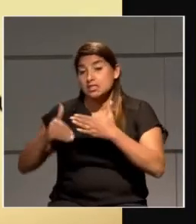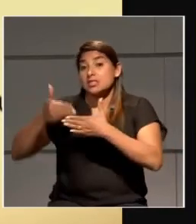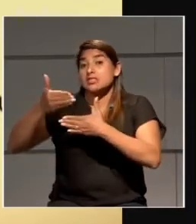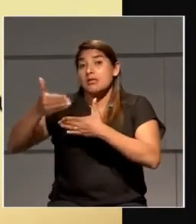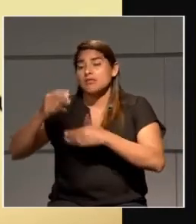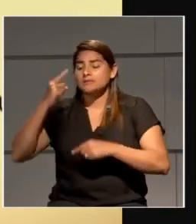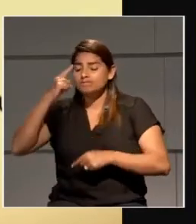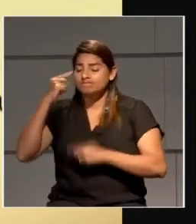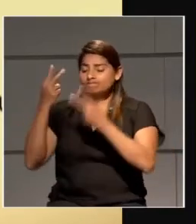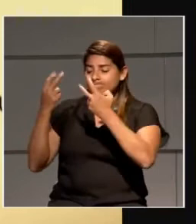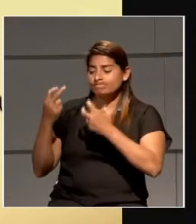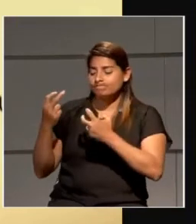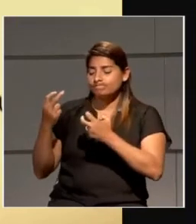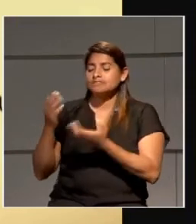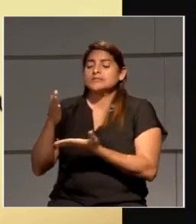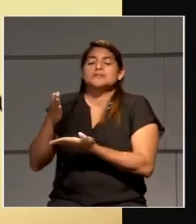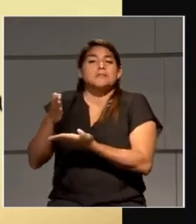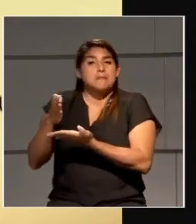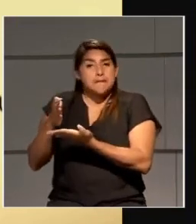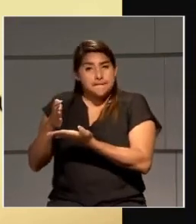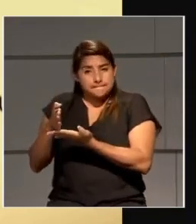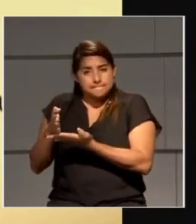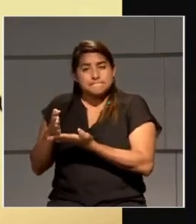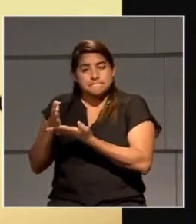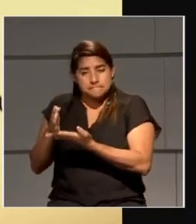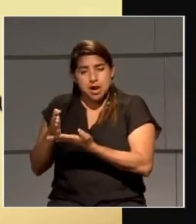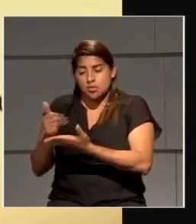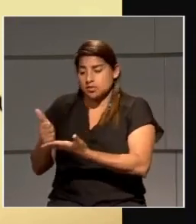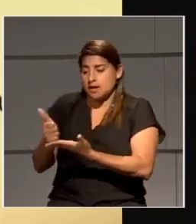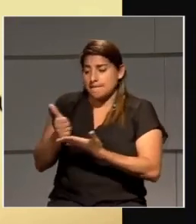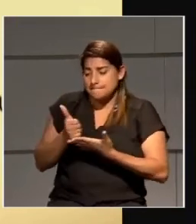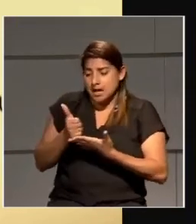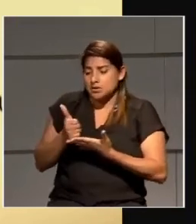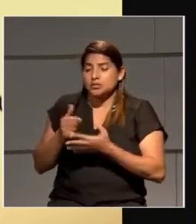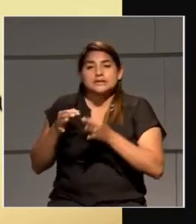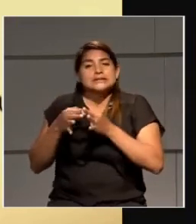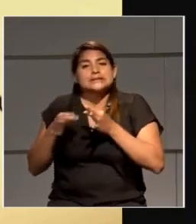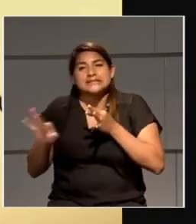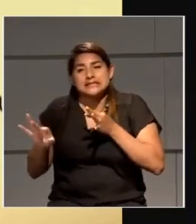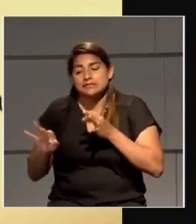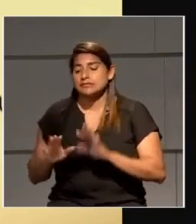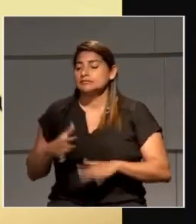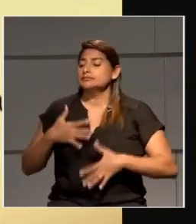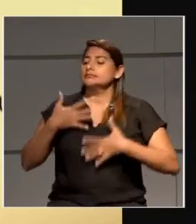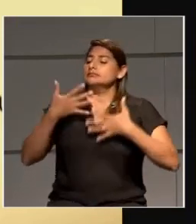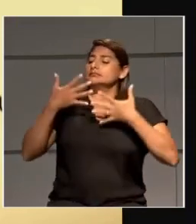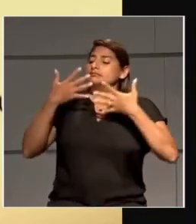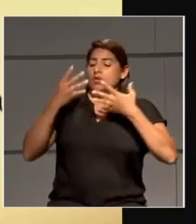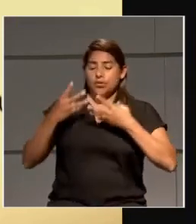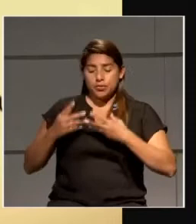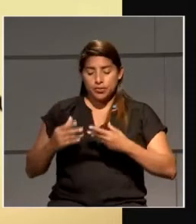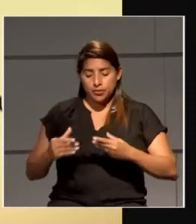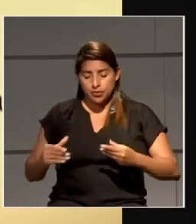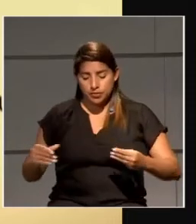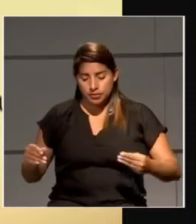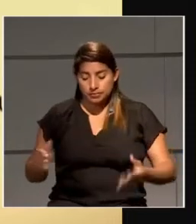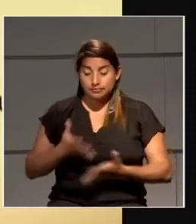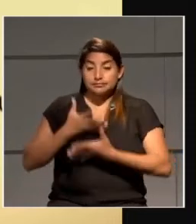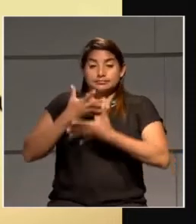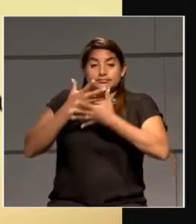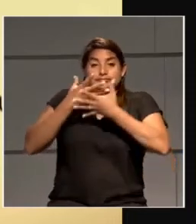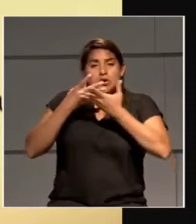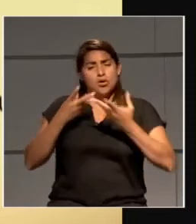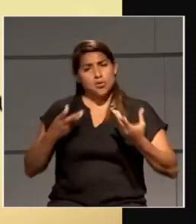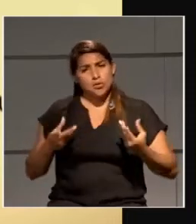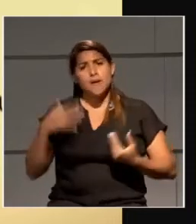veces necesitamos hacer una pausa. Esa pausa puede ser tan simple como tomar un par de respiraciones. ¿Por qué?